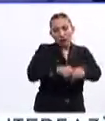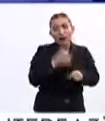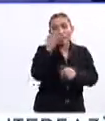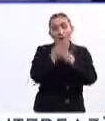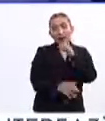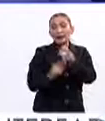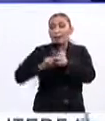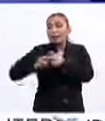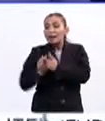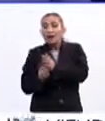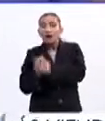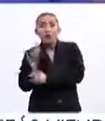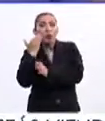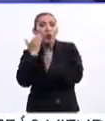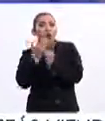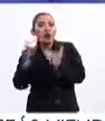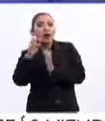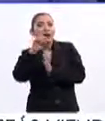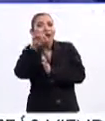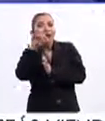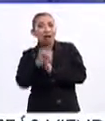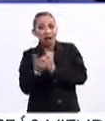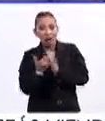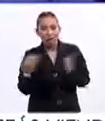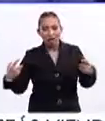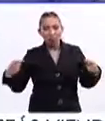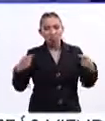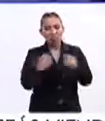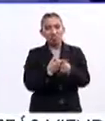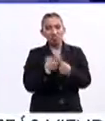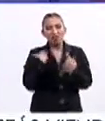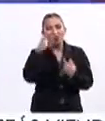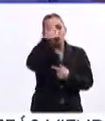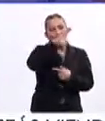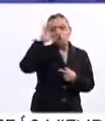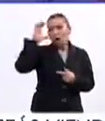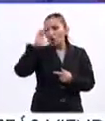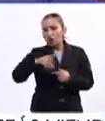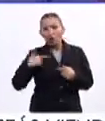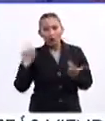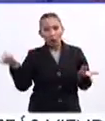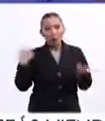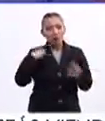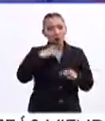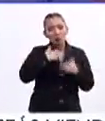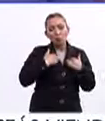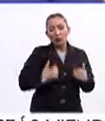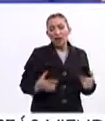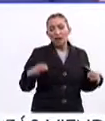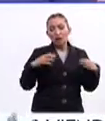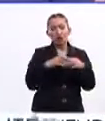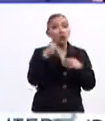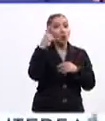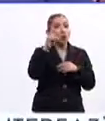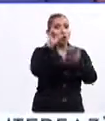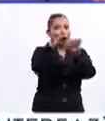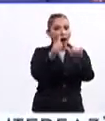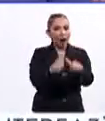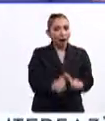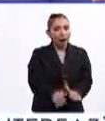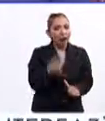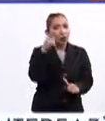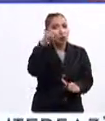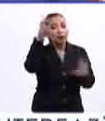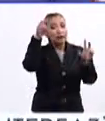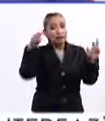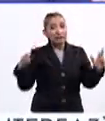el fin y el nacimiento de una nueva raza. En este choque cultural se involucraron todas las áreas del quehacer humano, entre ellas el arte, y